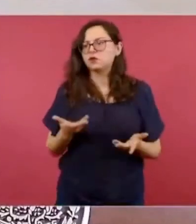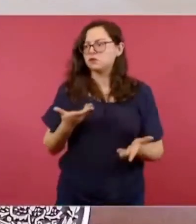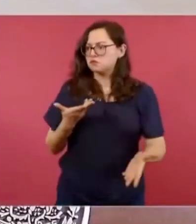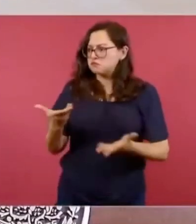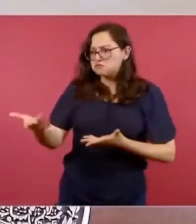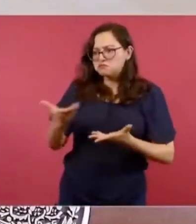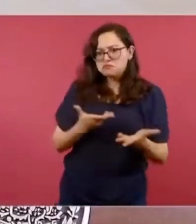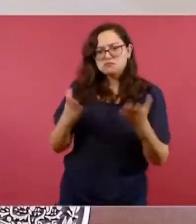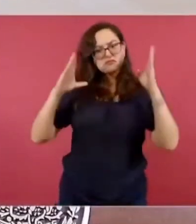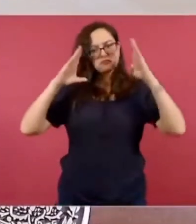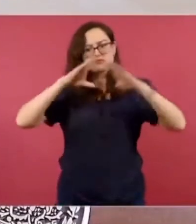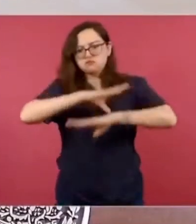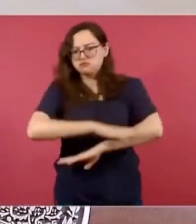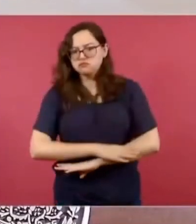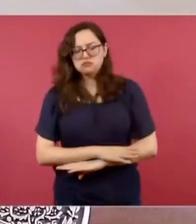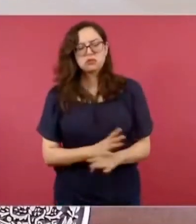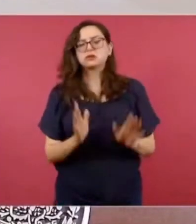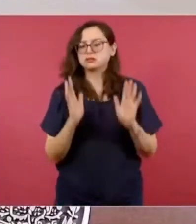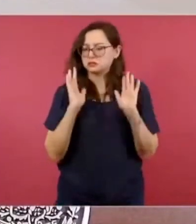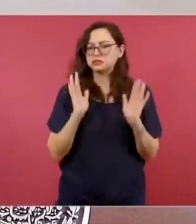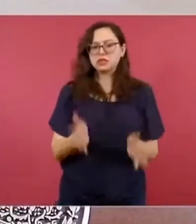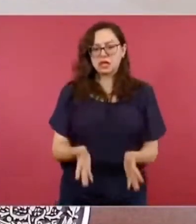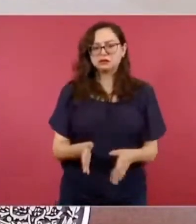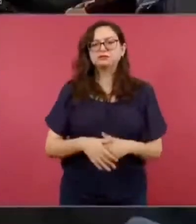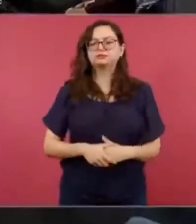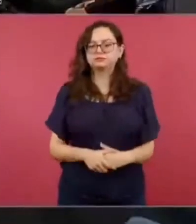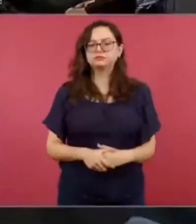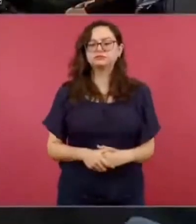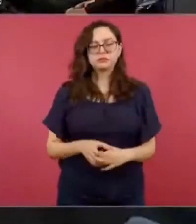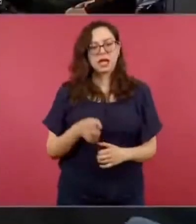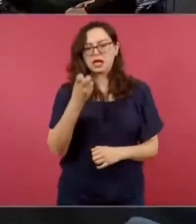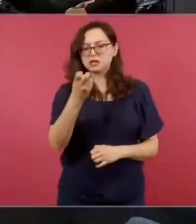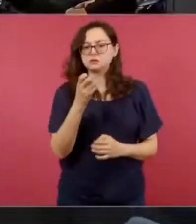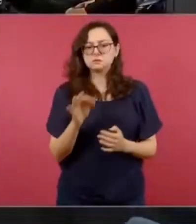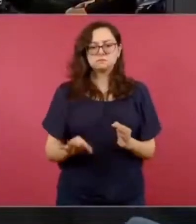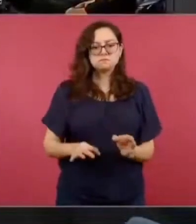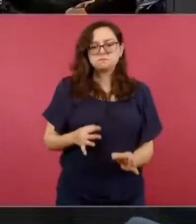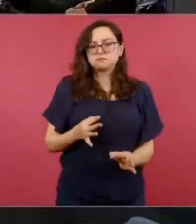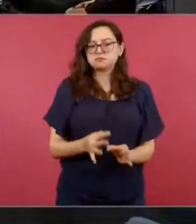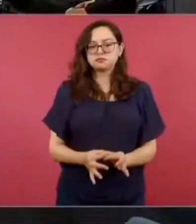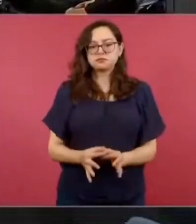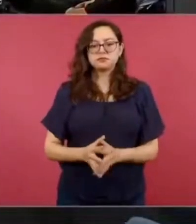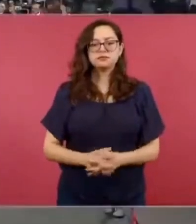con el Gobierno del Estado, que es el empleador. Gracias.